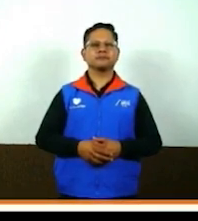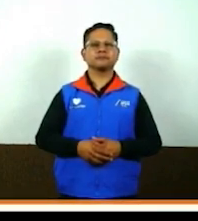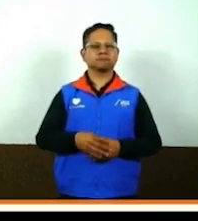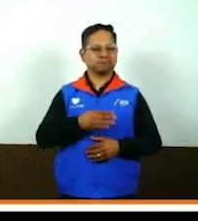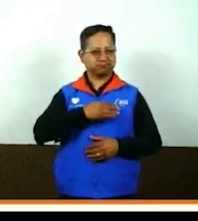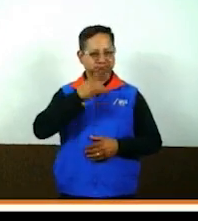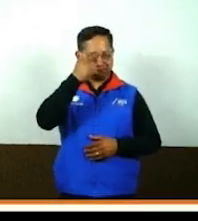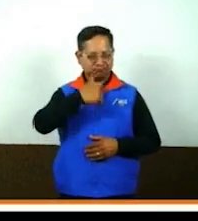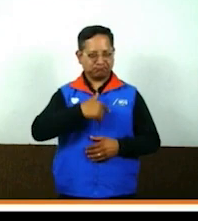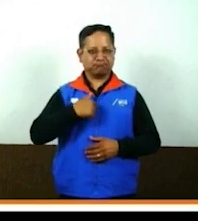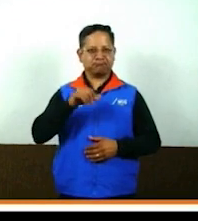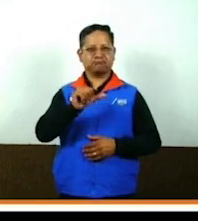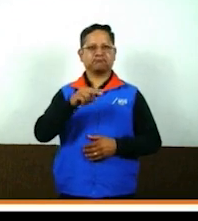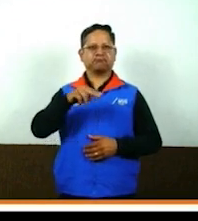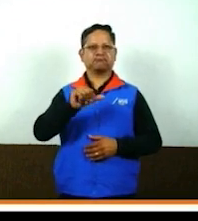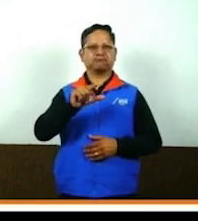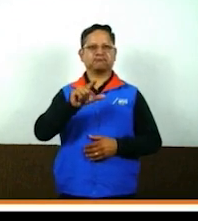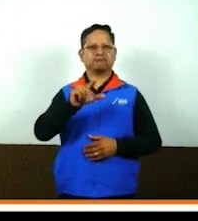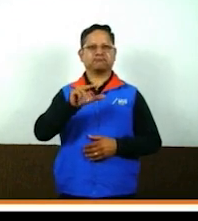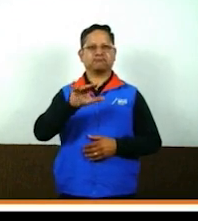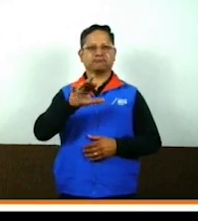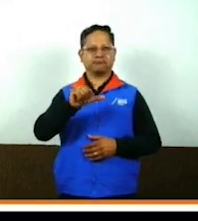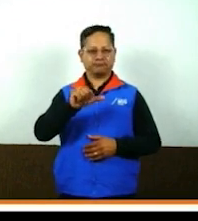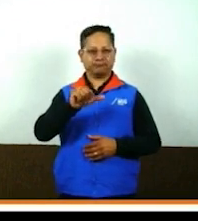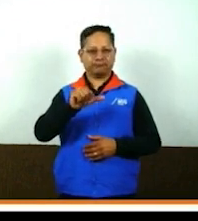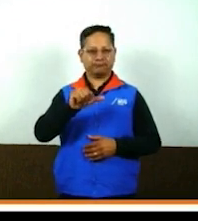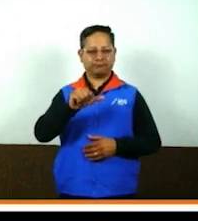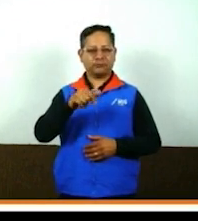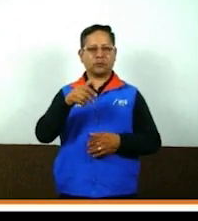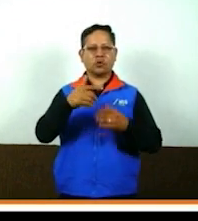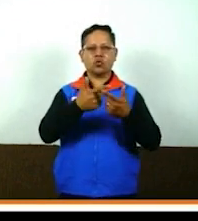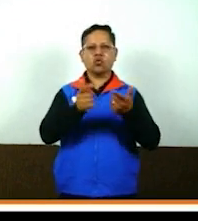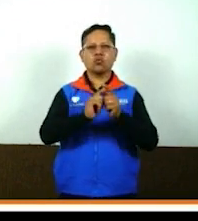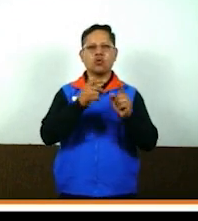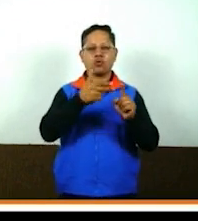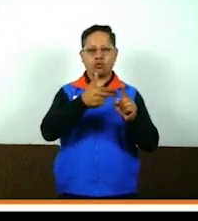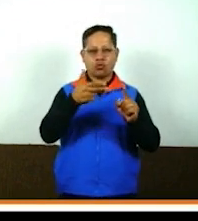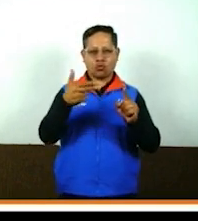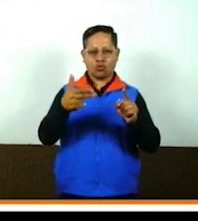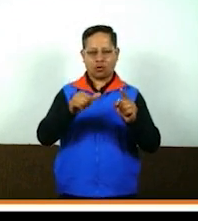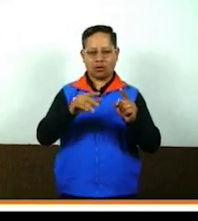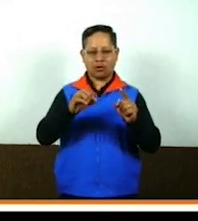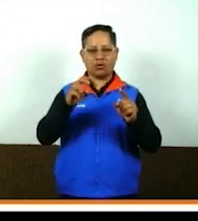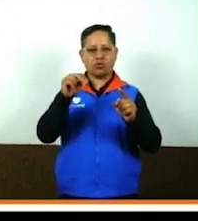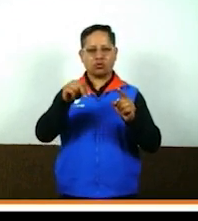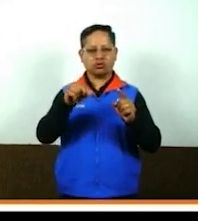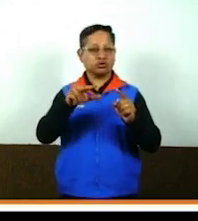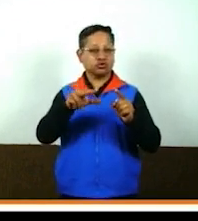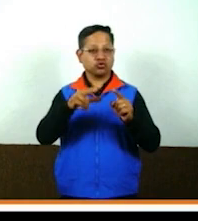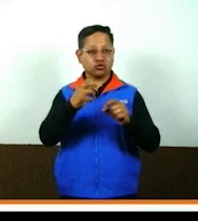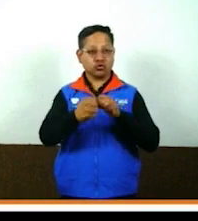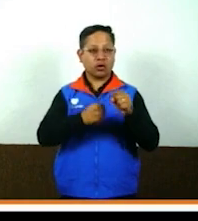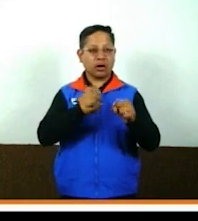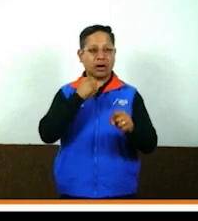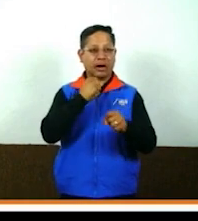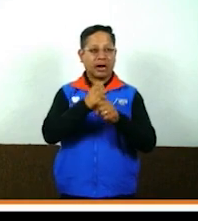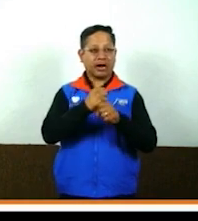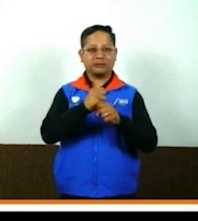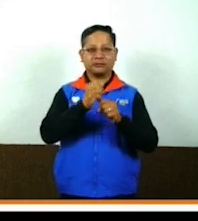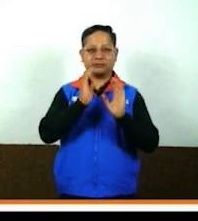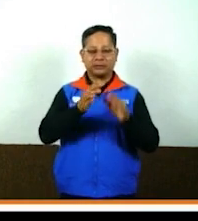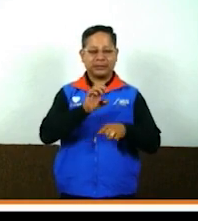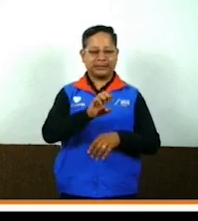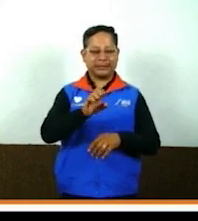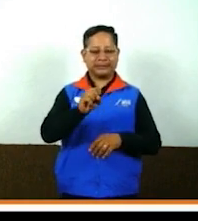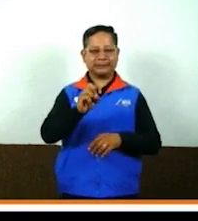Buenas noches, Ana Laura Rodríguez, de Grupo Hotelero Accor, orgullosos de 18 años como empresa